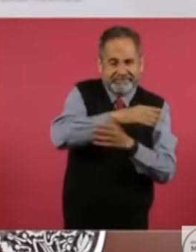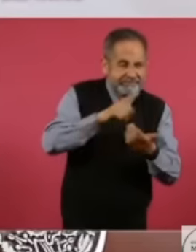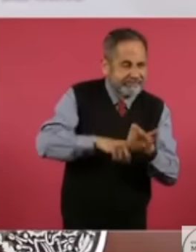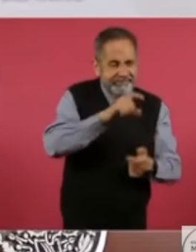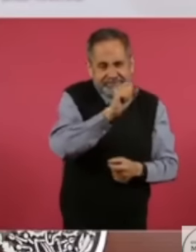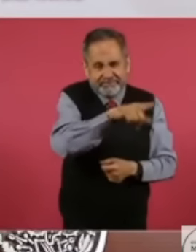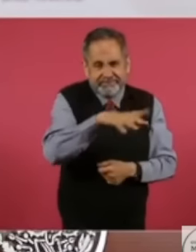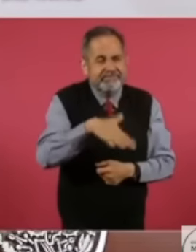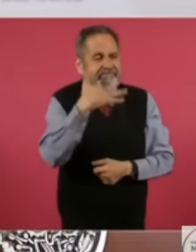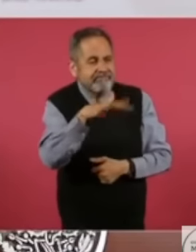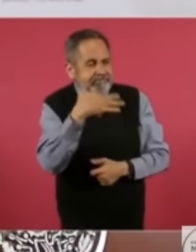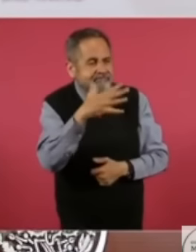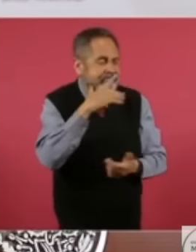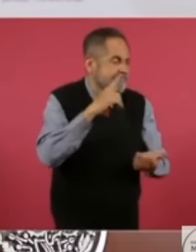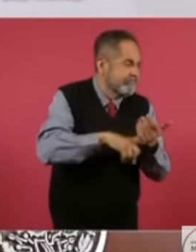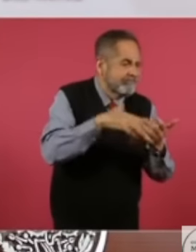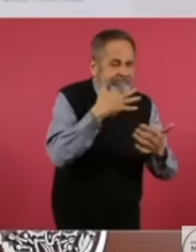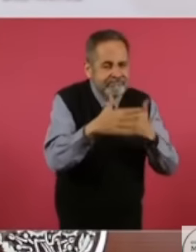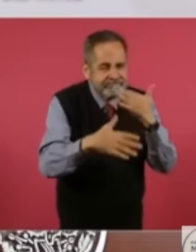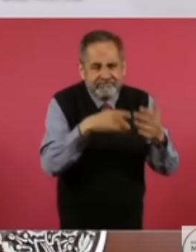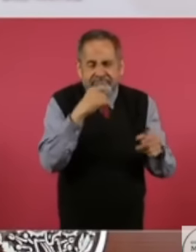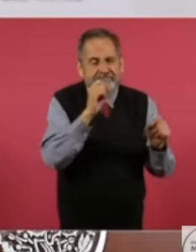hecho para la corrupción.